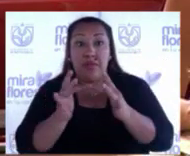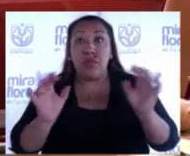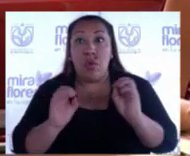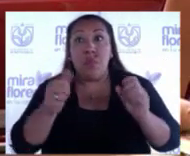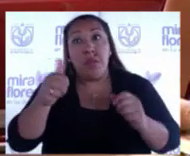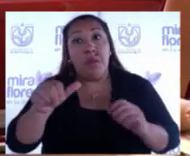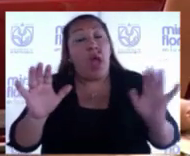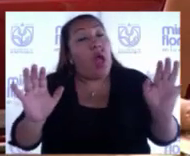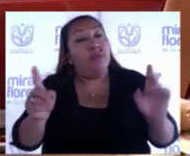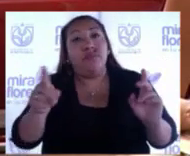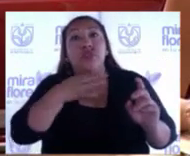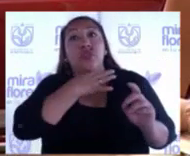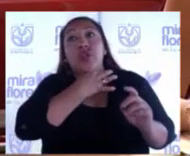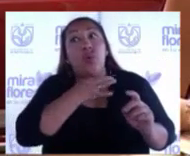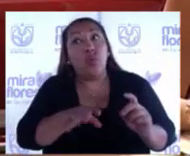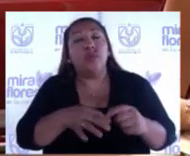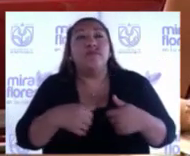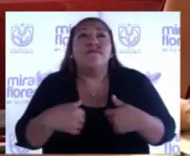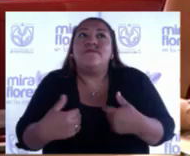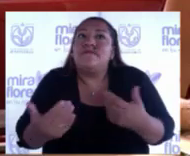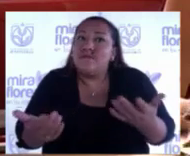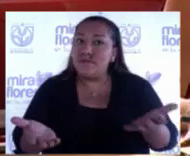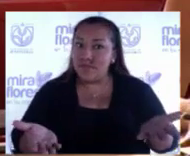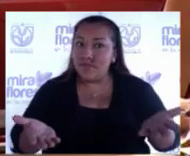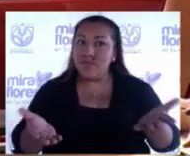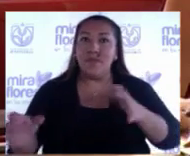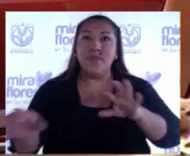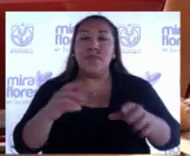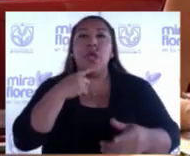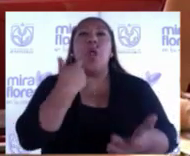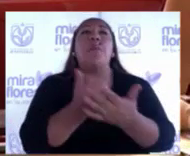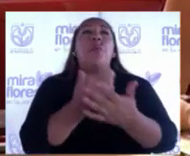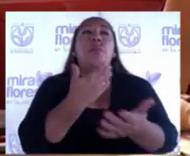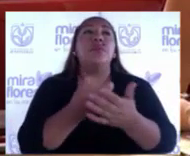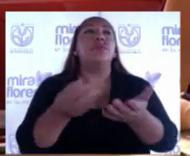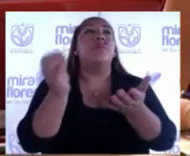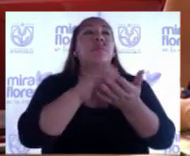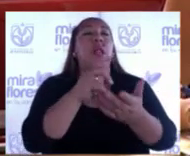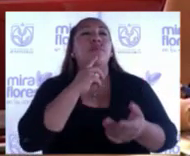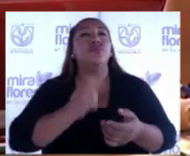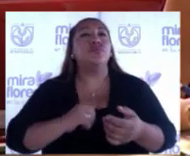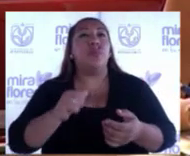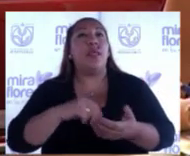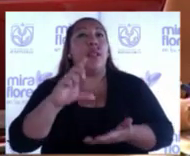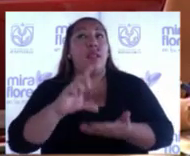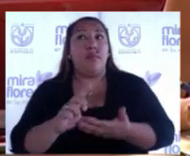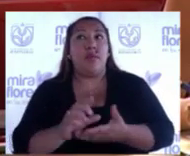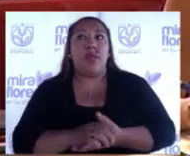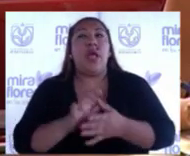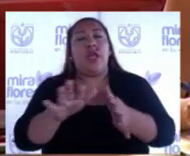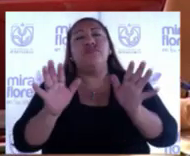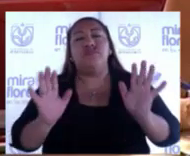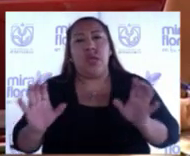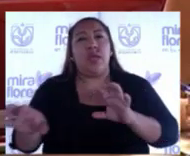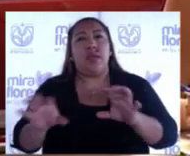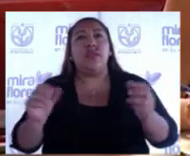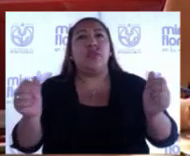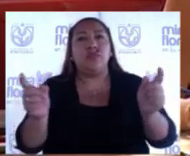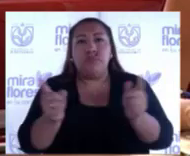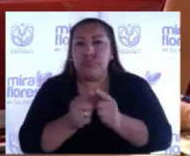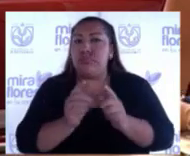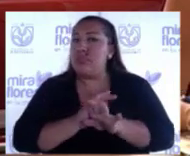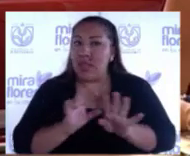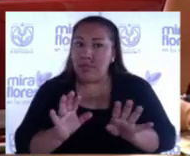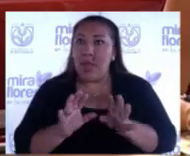en todo caso, si es que no le gusta ese proceso normativo, hay que hacer alguna propuesta a la Municipalidad Metropolitana. Eso es lo que hay que hacer,